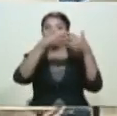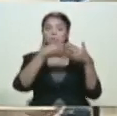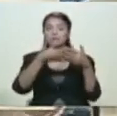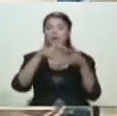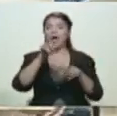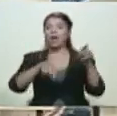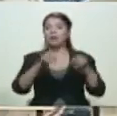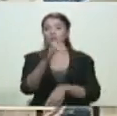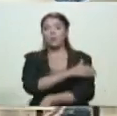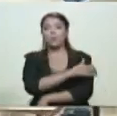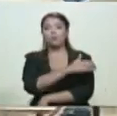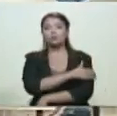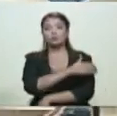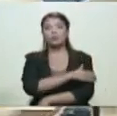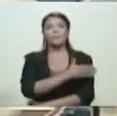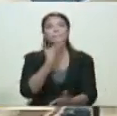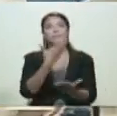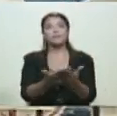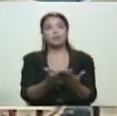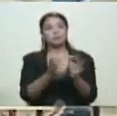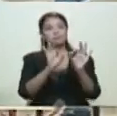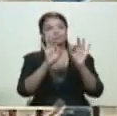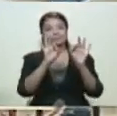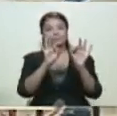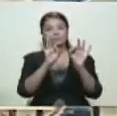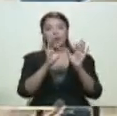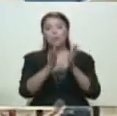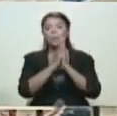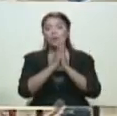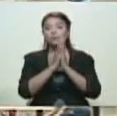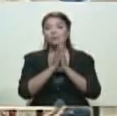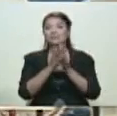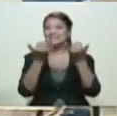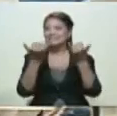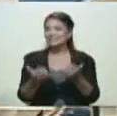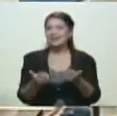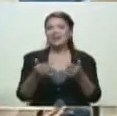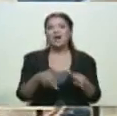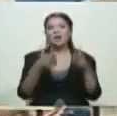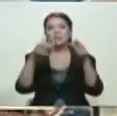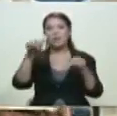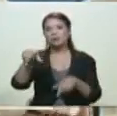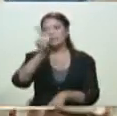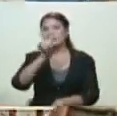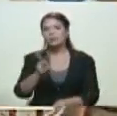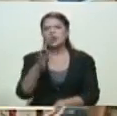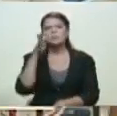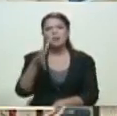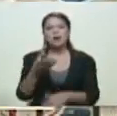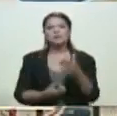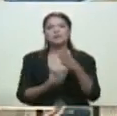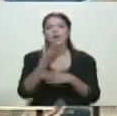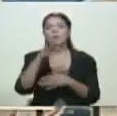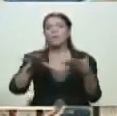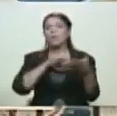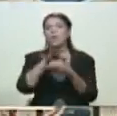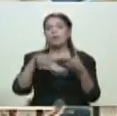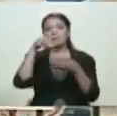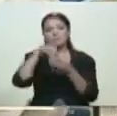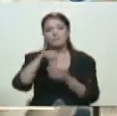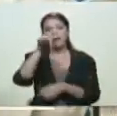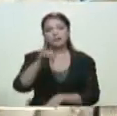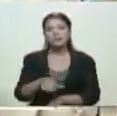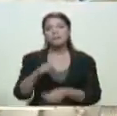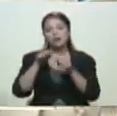factores opositores le pidieron ser armados acá en Venezuela para la creación de un conflicto interno, para